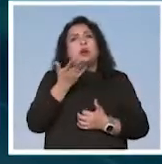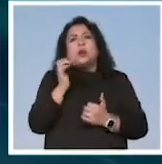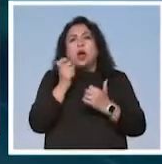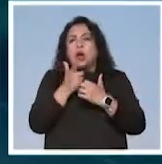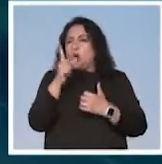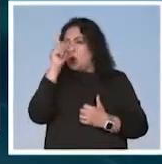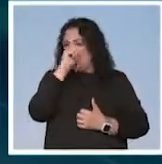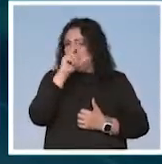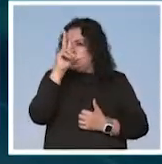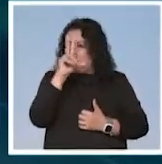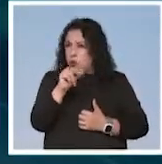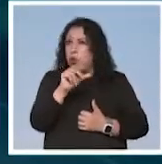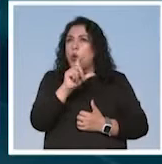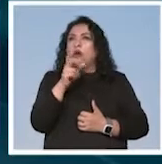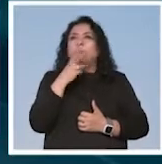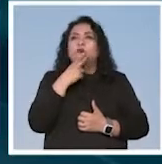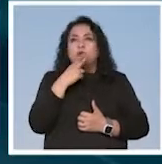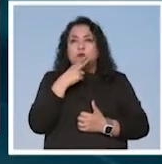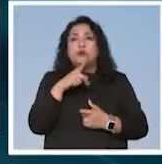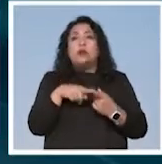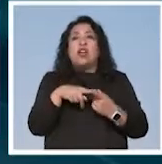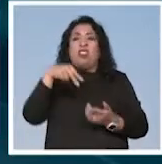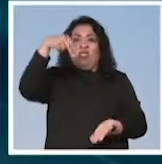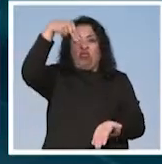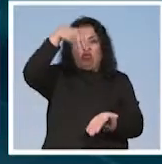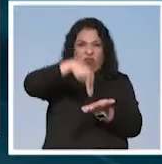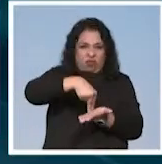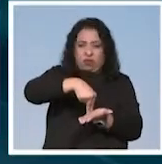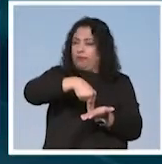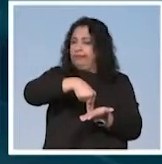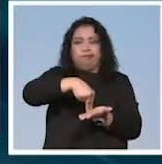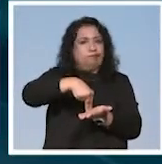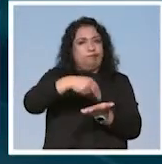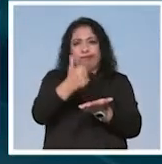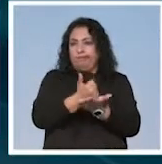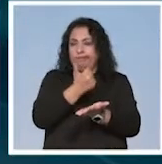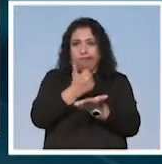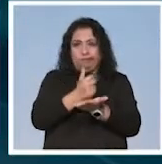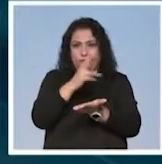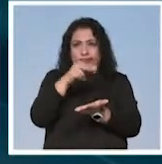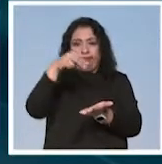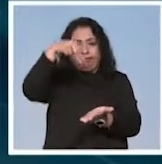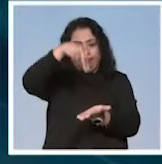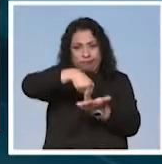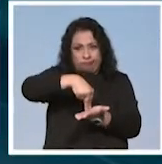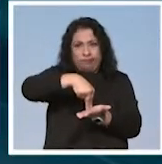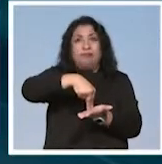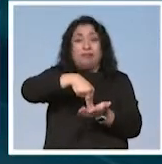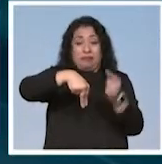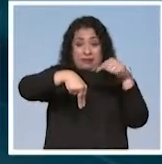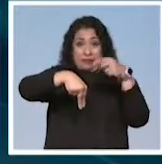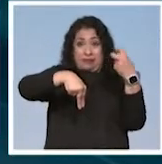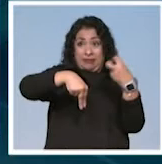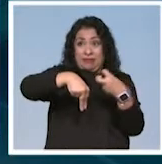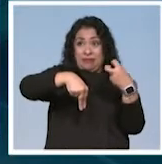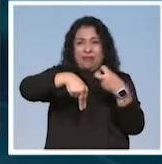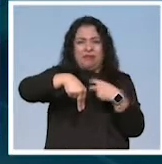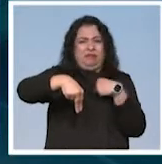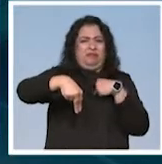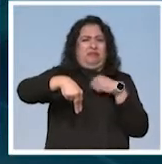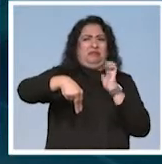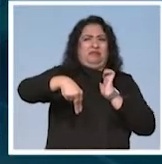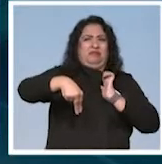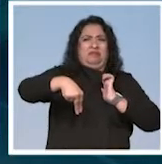se recomienda hacer al usarlos. Clavar los palillos en el arroz o gohan. Los palillos clavados de esta manera dan una